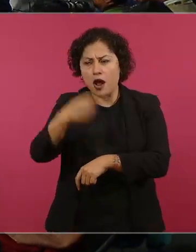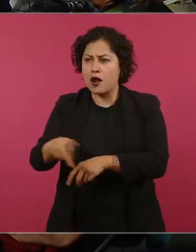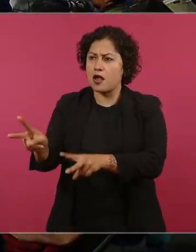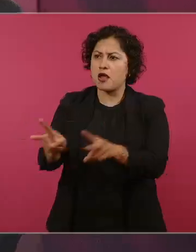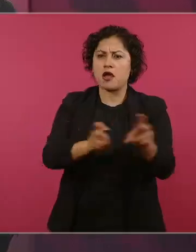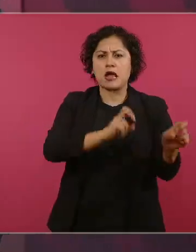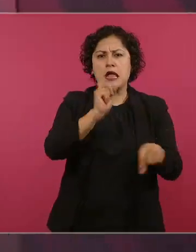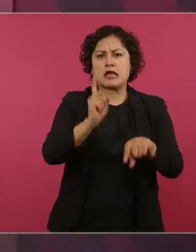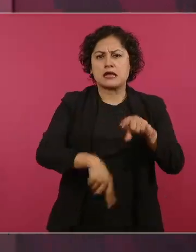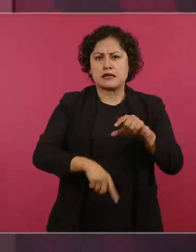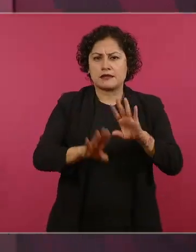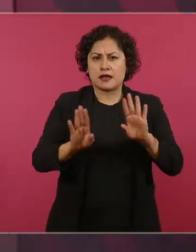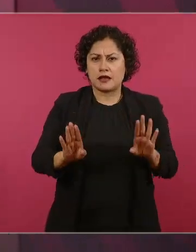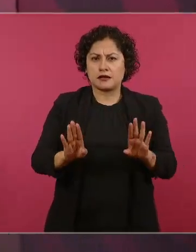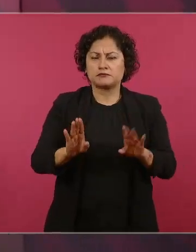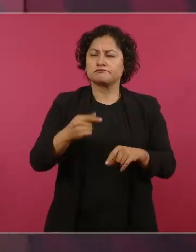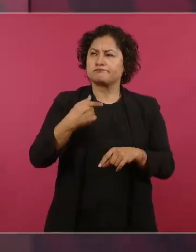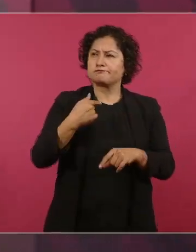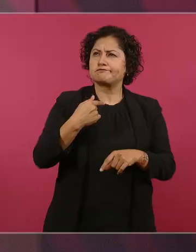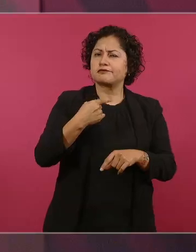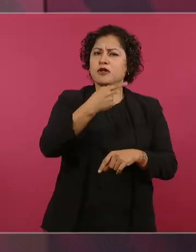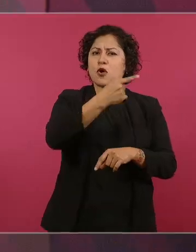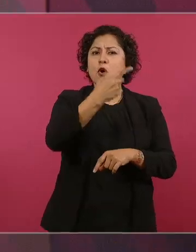presidente Polk